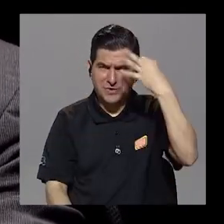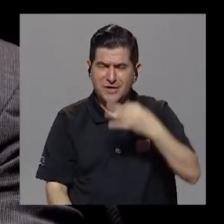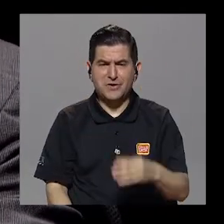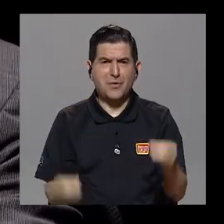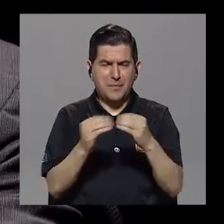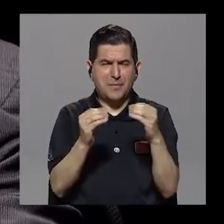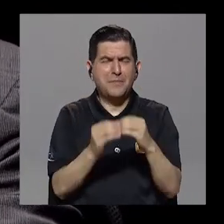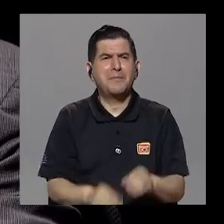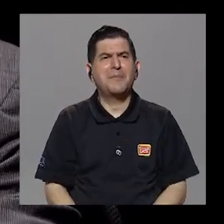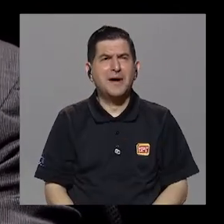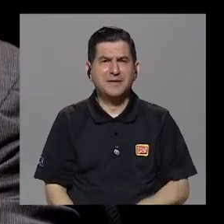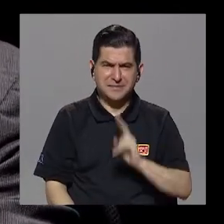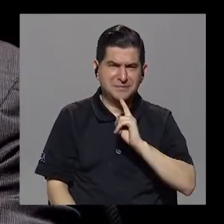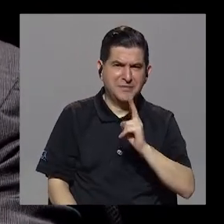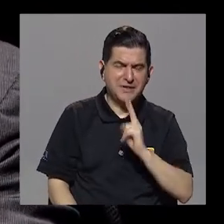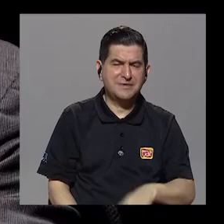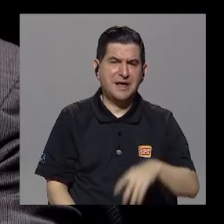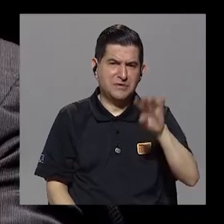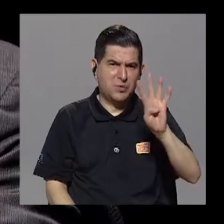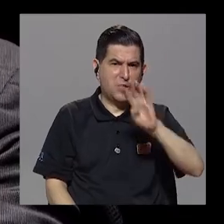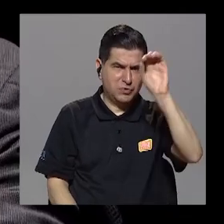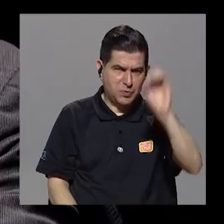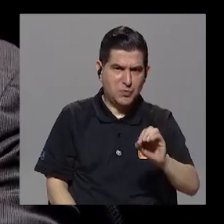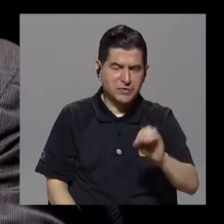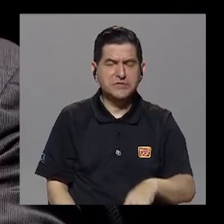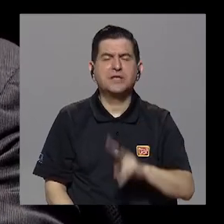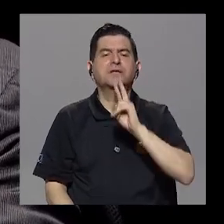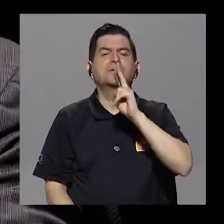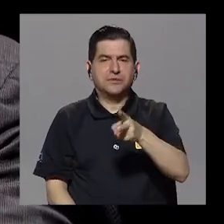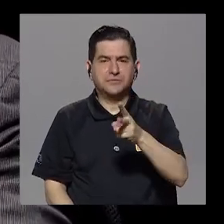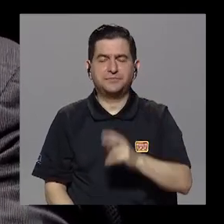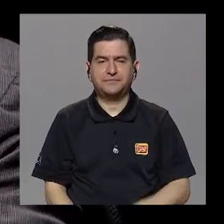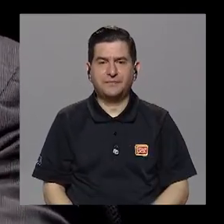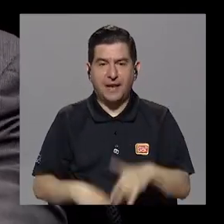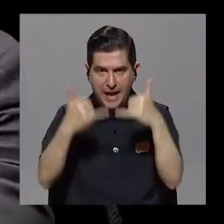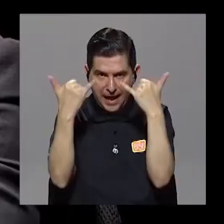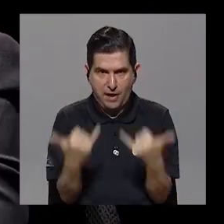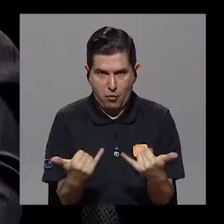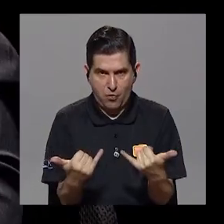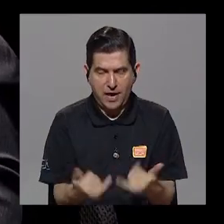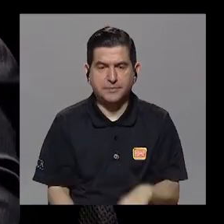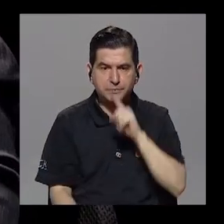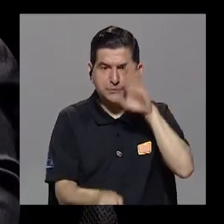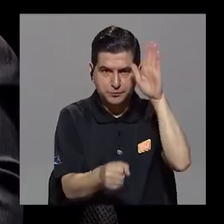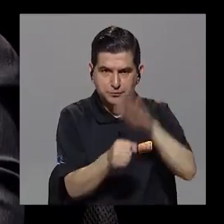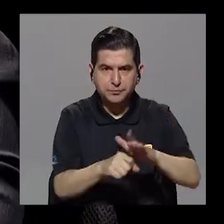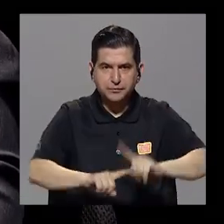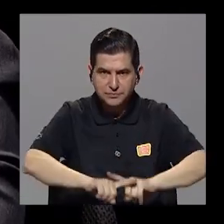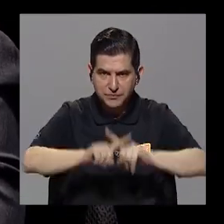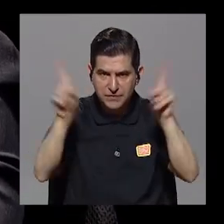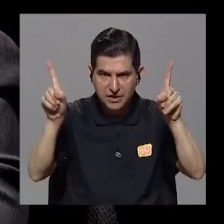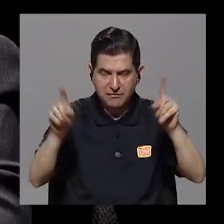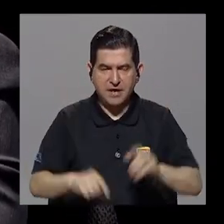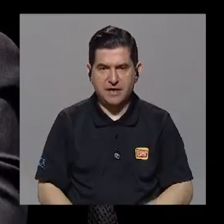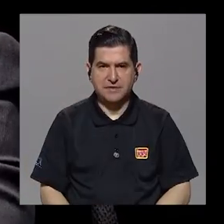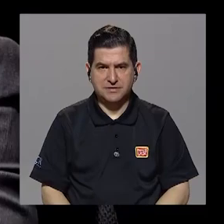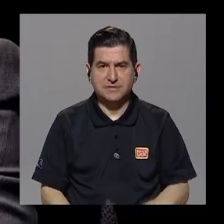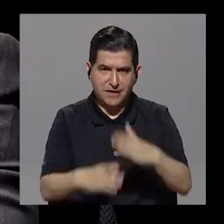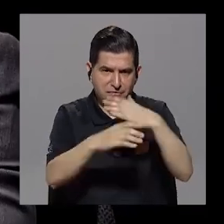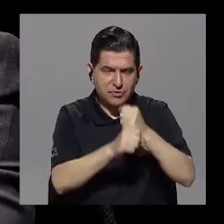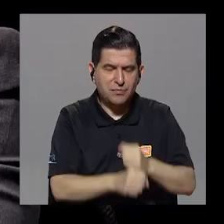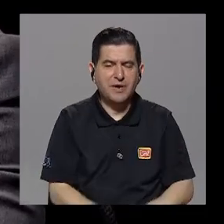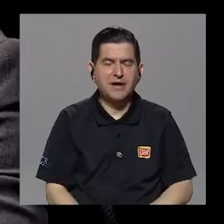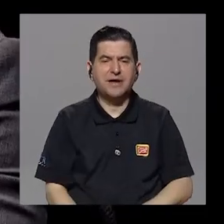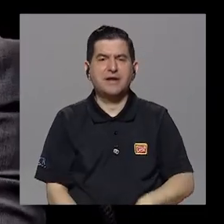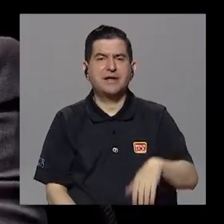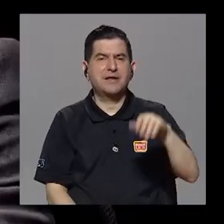me parece más realista hablar de, por ejemplo, un 4% real. Entonces, ahora sí, si se concreta esta diferencia entre, para